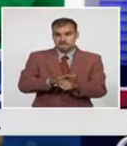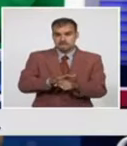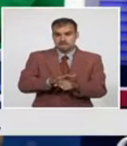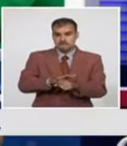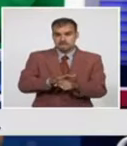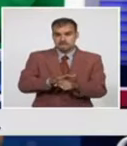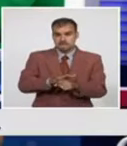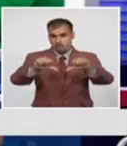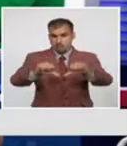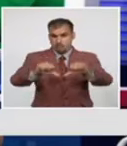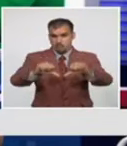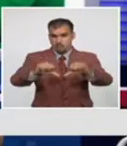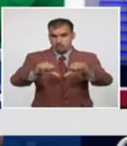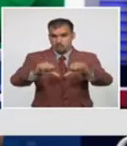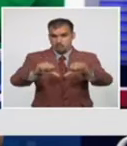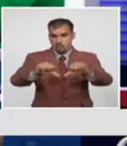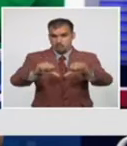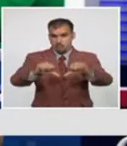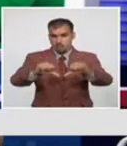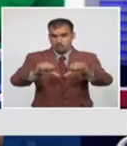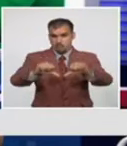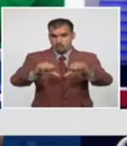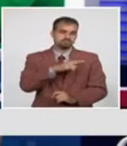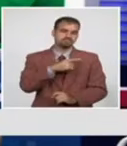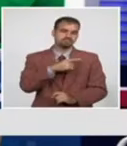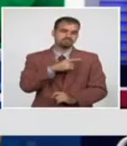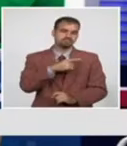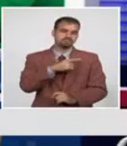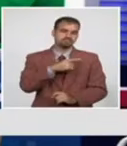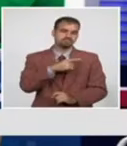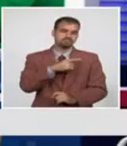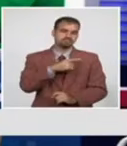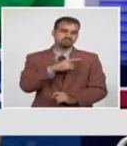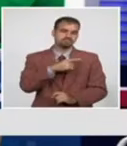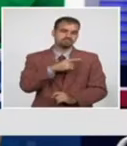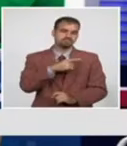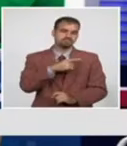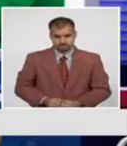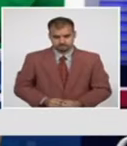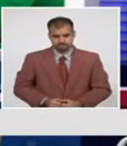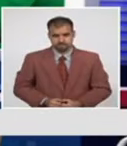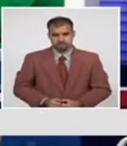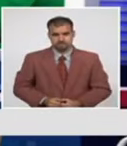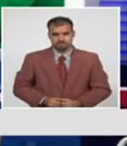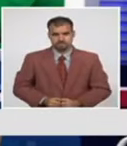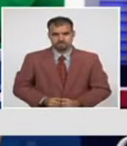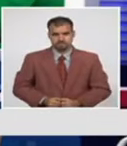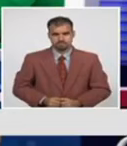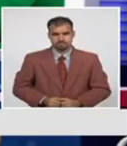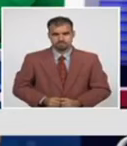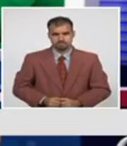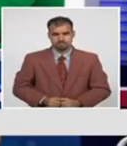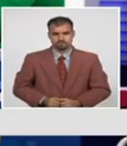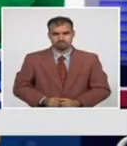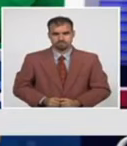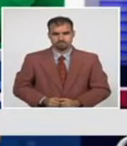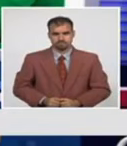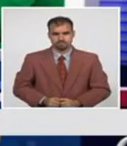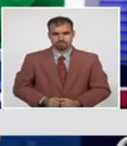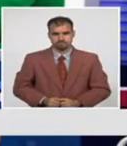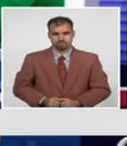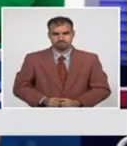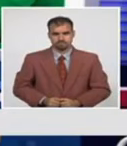complicaciones, por lo cual fallece esta paciente. Reitero nuestra condolencia a